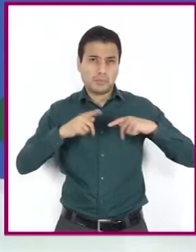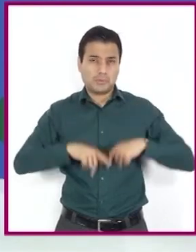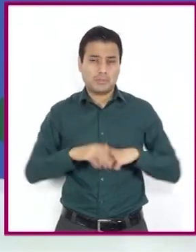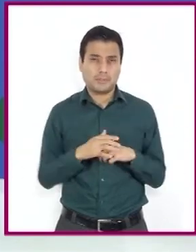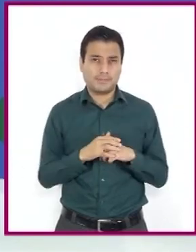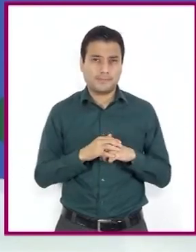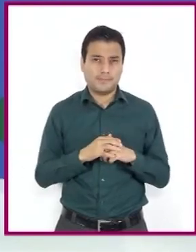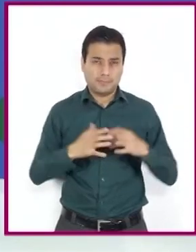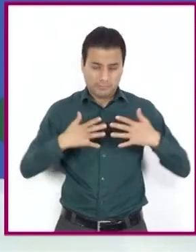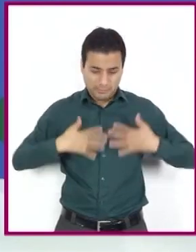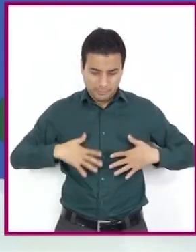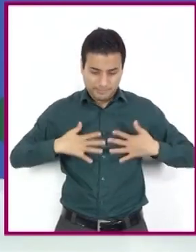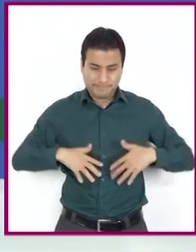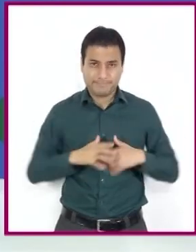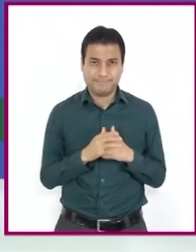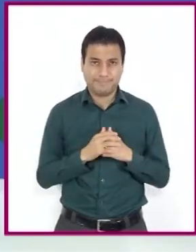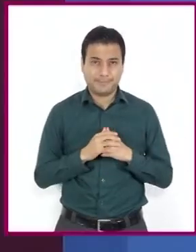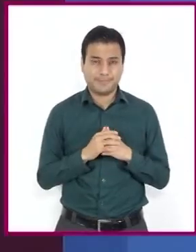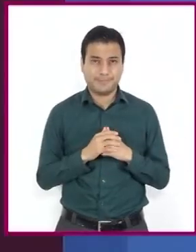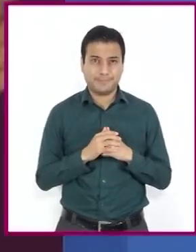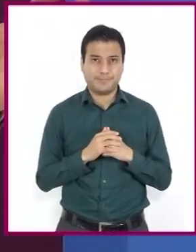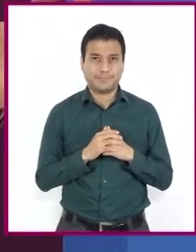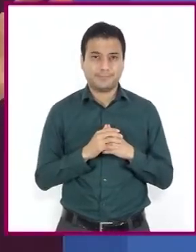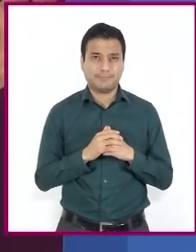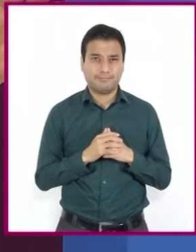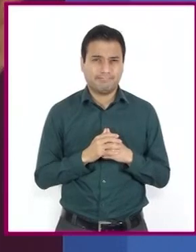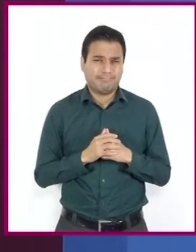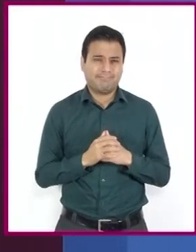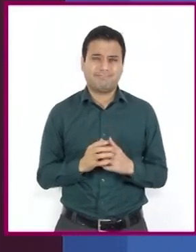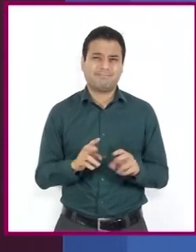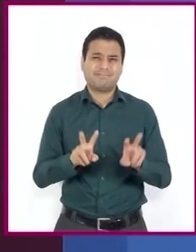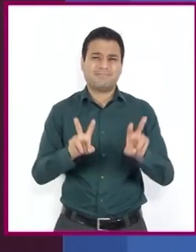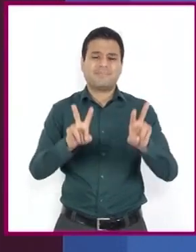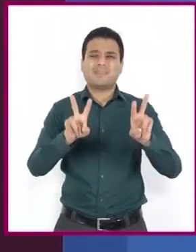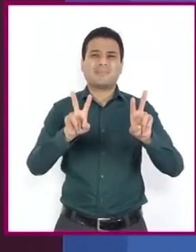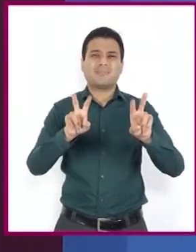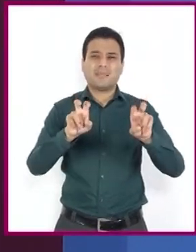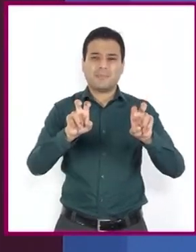de vestirnos. Así que no te preocupes,